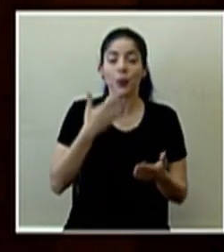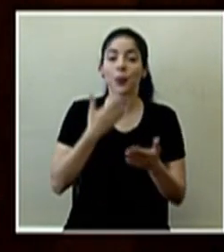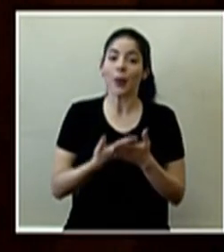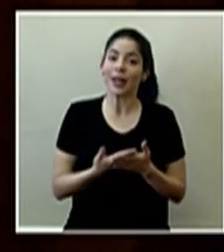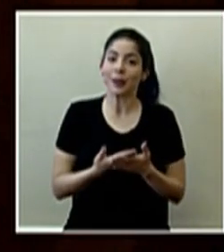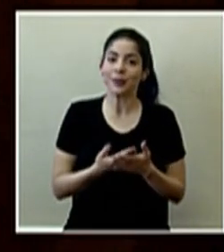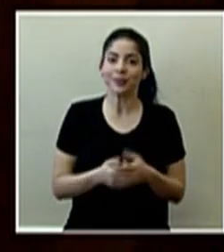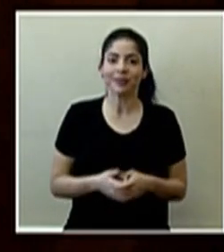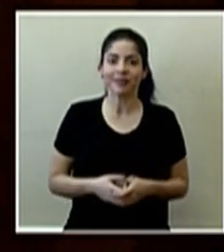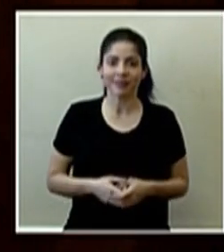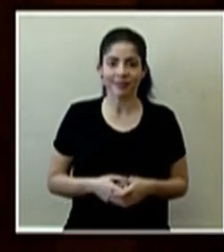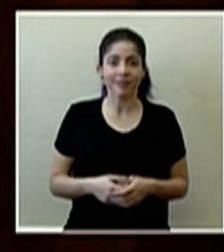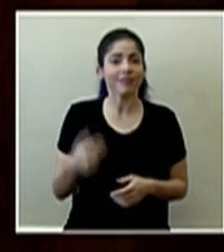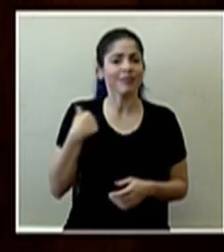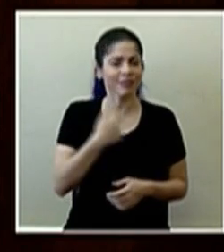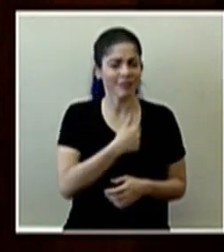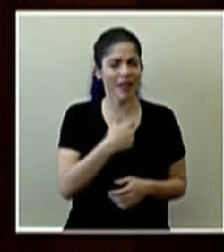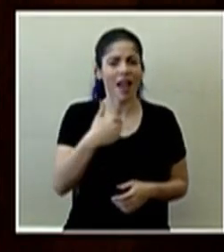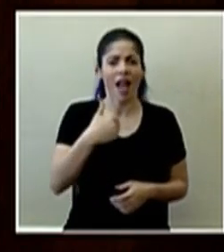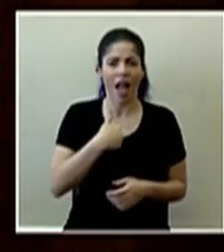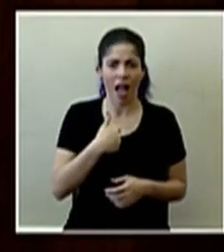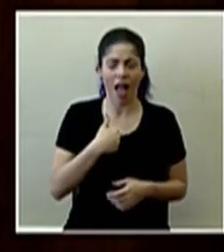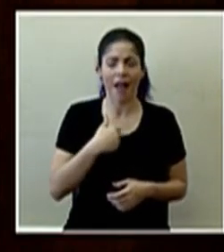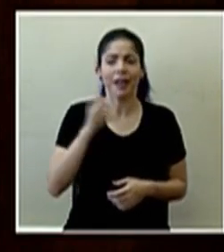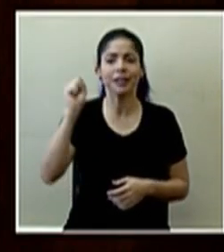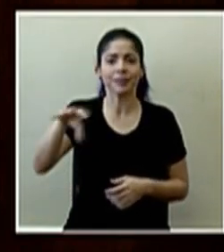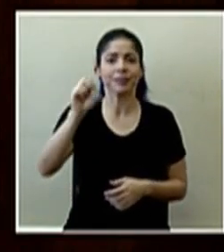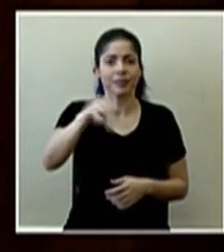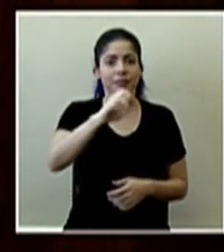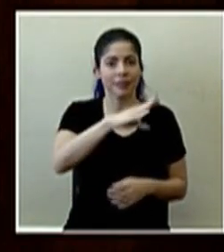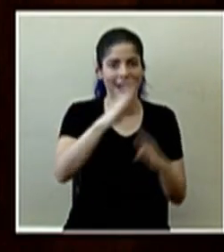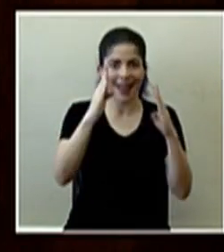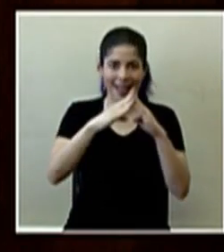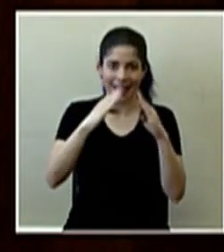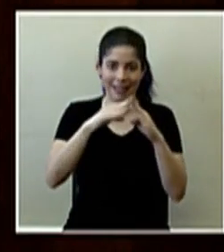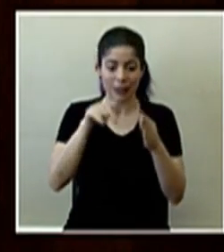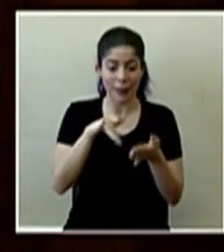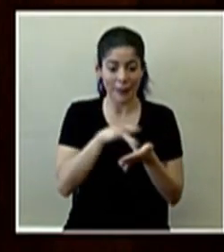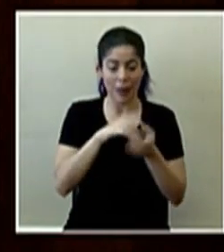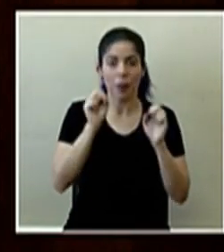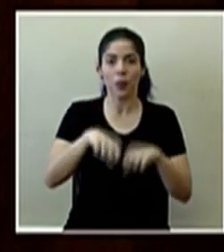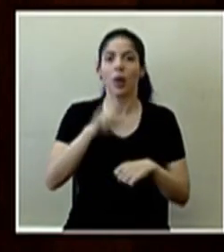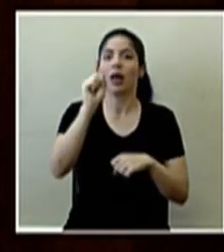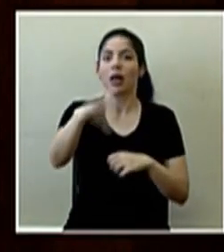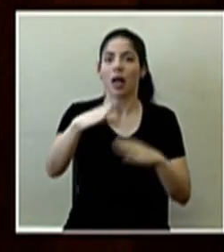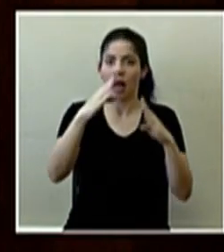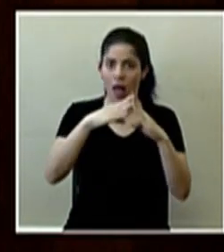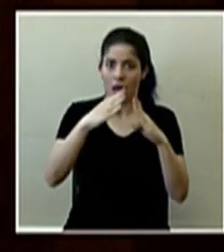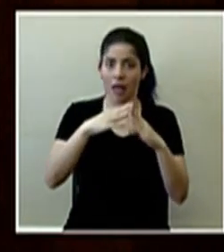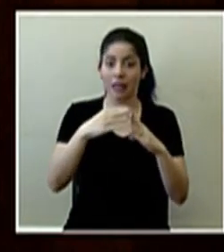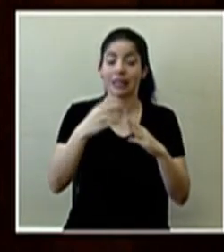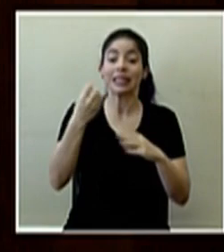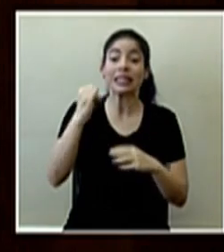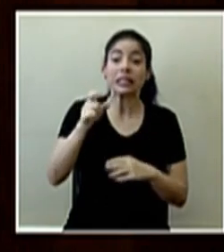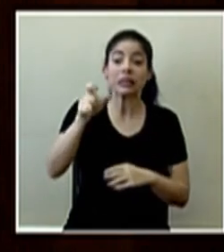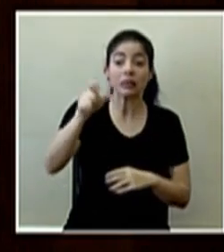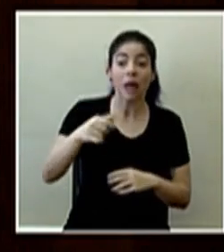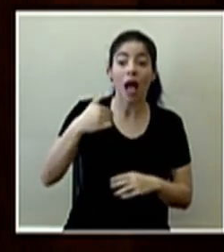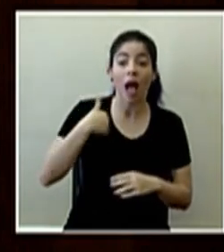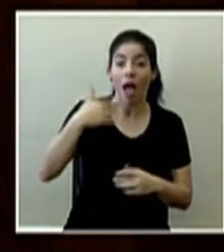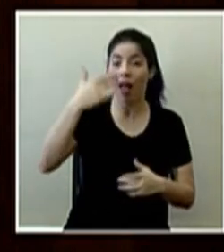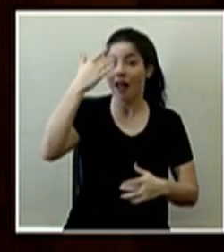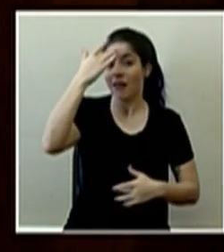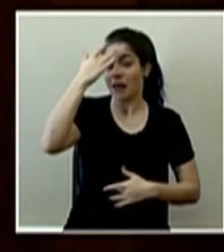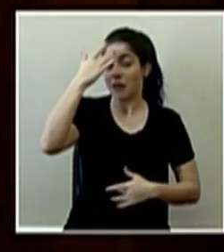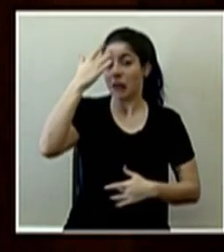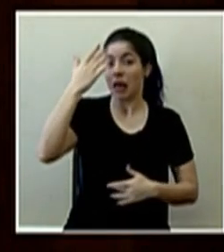Bueno, nosotros tenemos entrega a domicilio de medicamentos para personas que tienen enfermedades crónicas